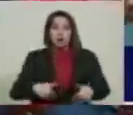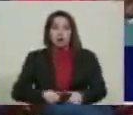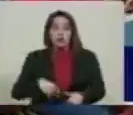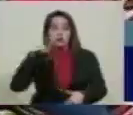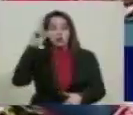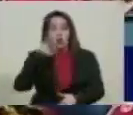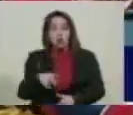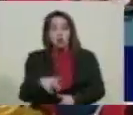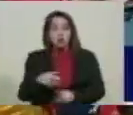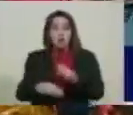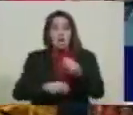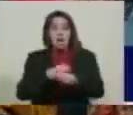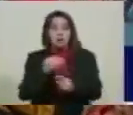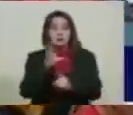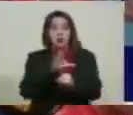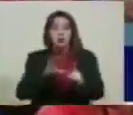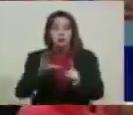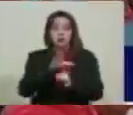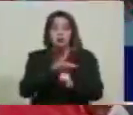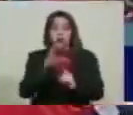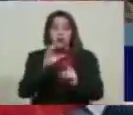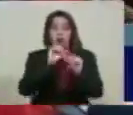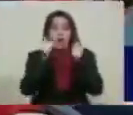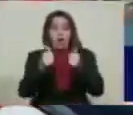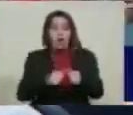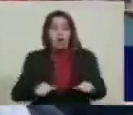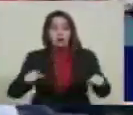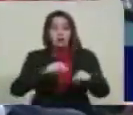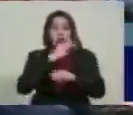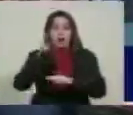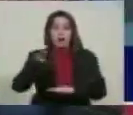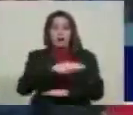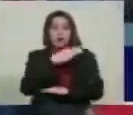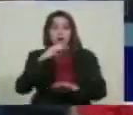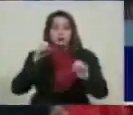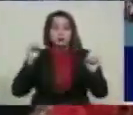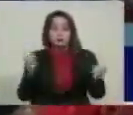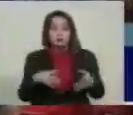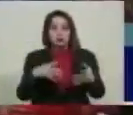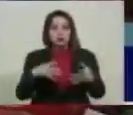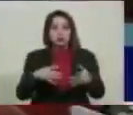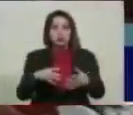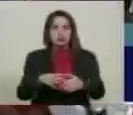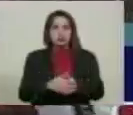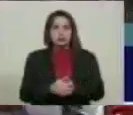en el mundo de la cultura, del arte, de la música, de la creación,